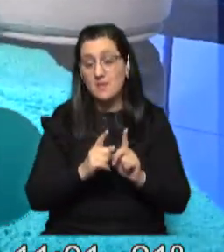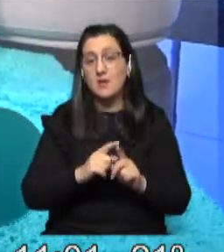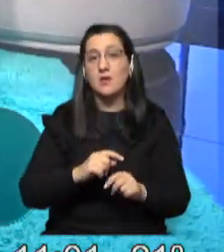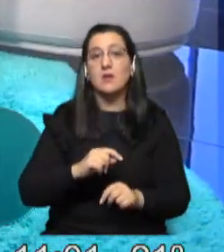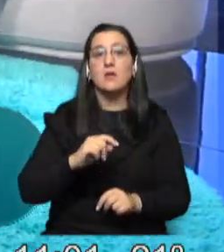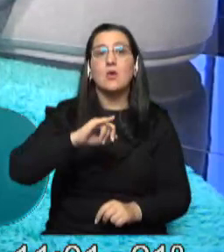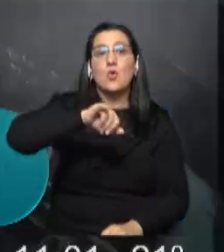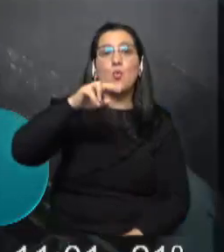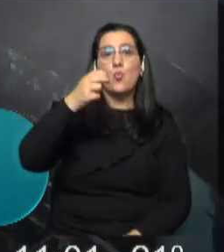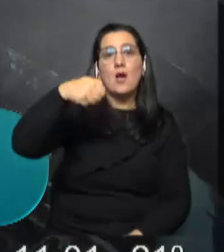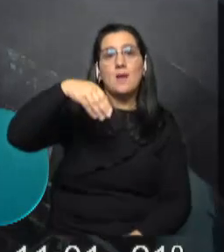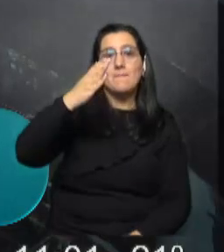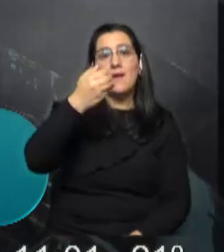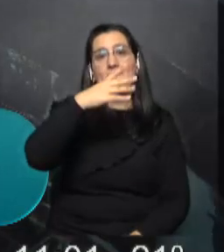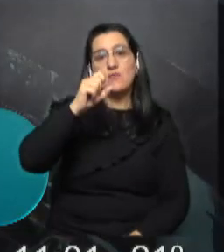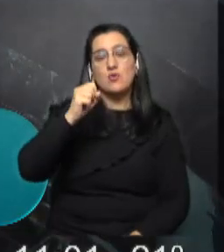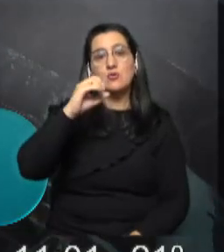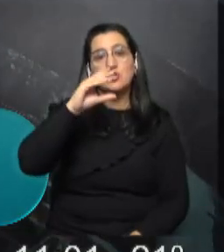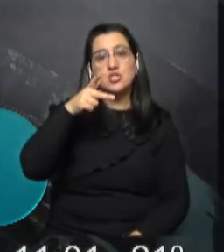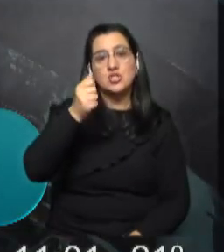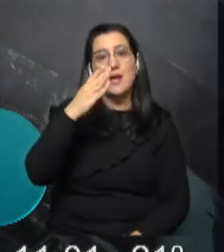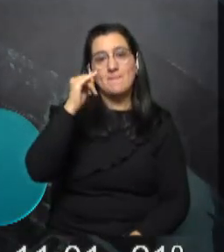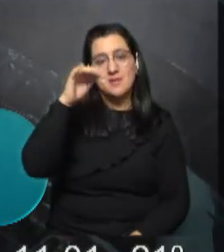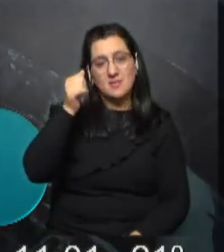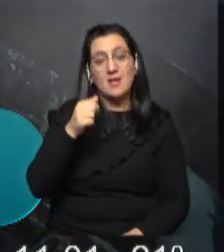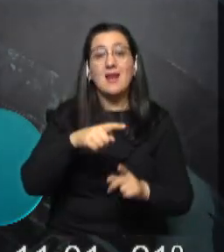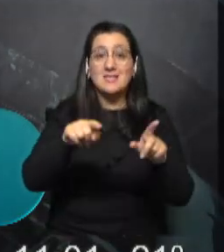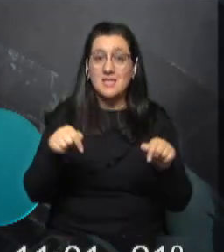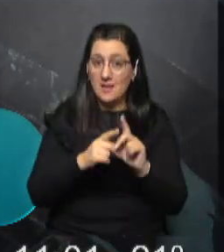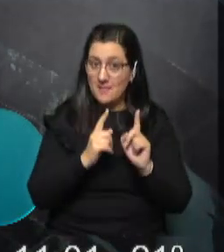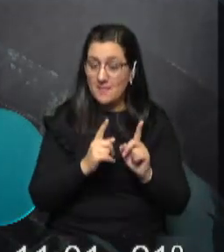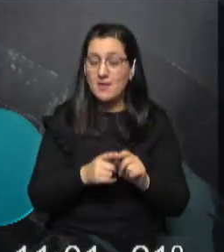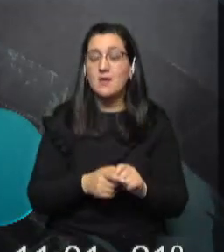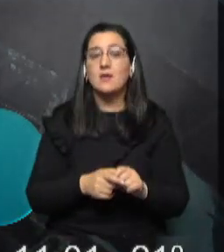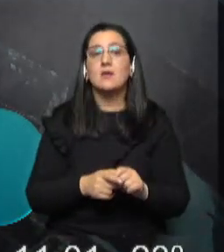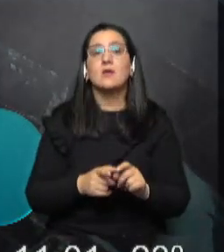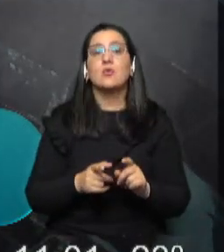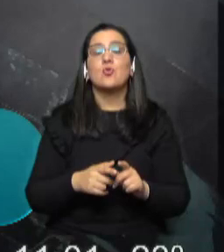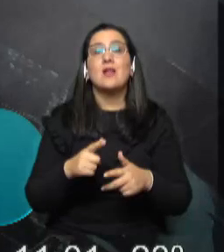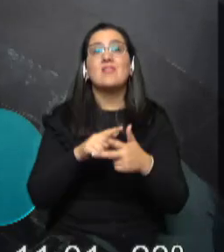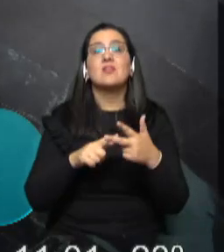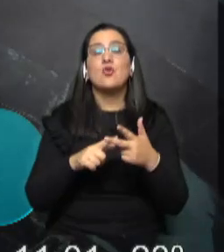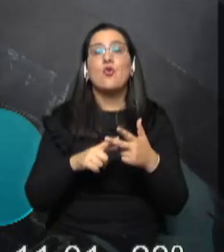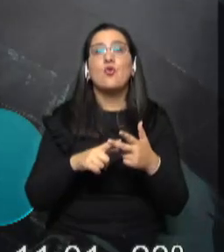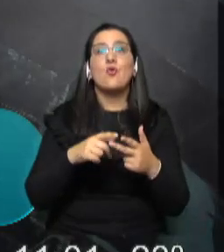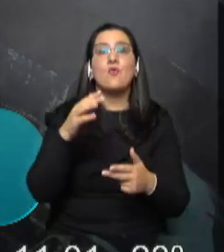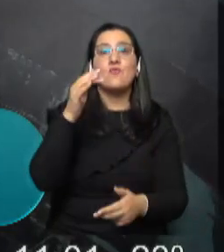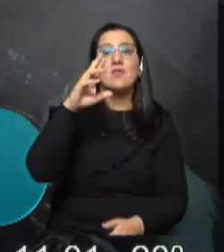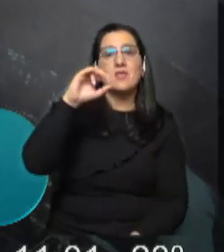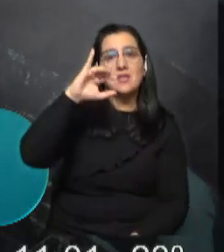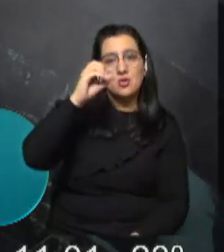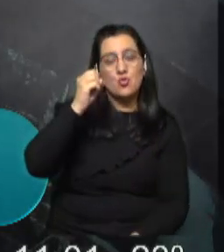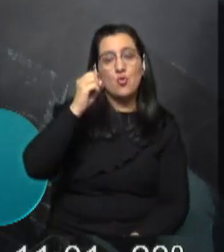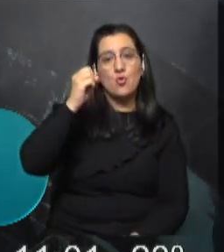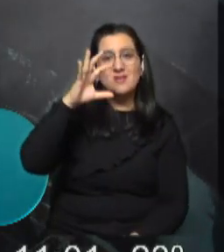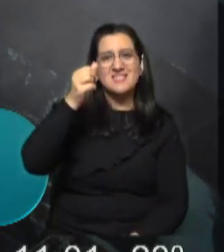Pablo Chapital en cuarteto. El miércoles 15 de noviembre, Sala Camacuá también. Va a estar con el trío con Federico Rigui, Martín Ibarra y